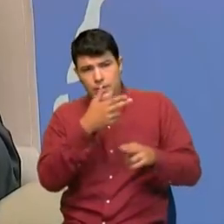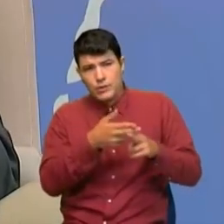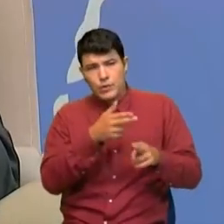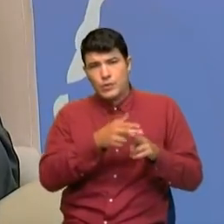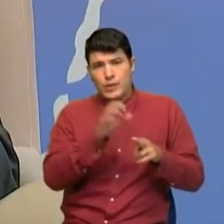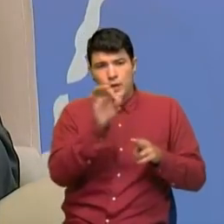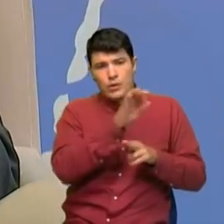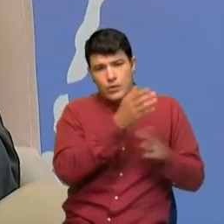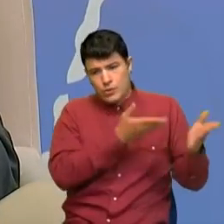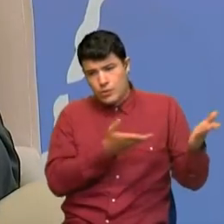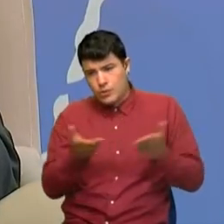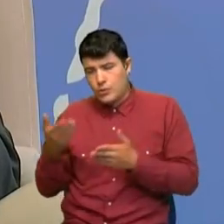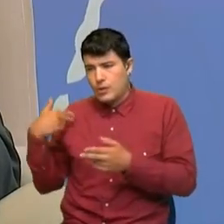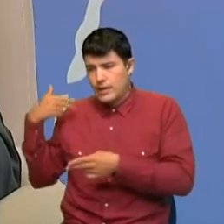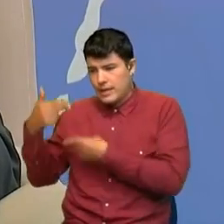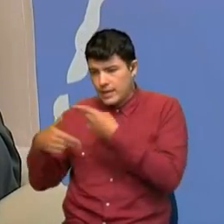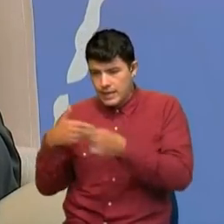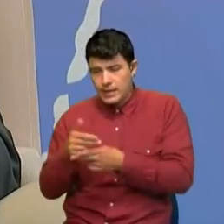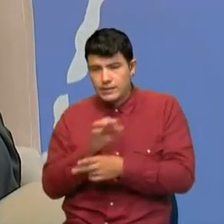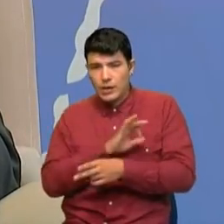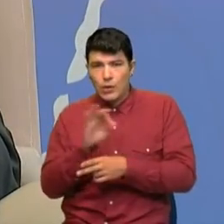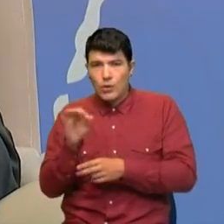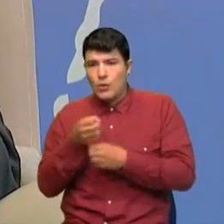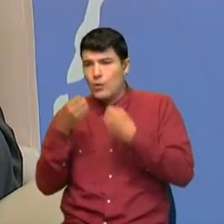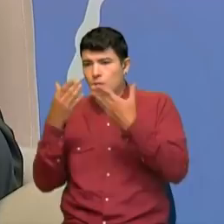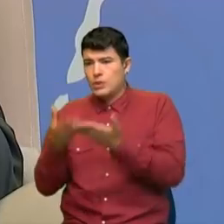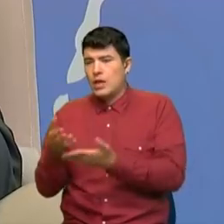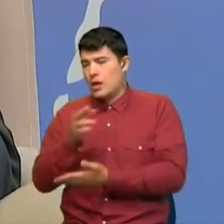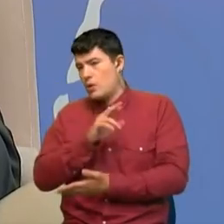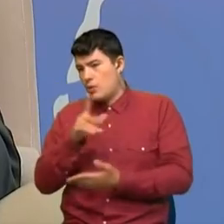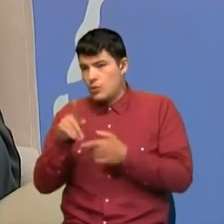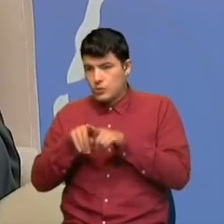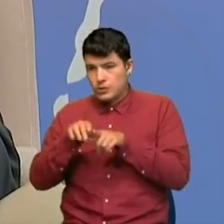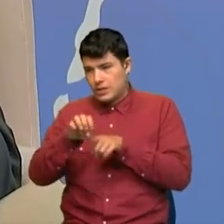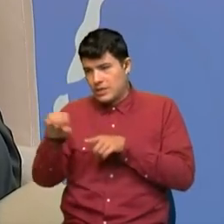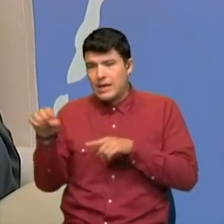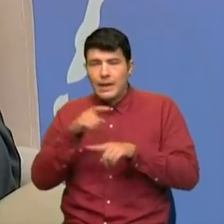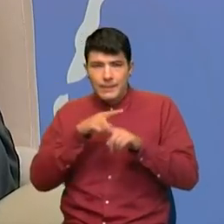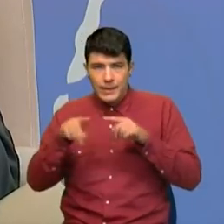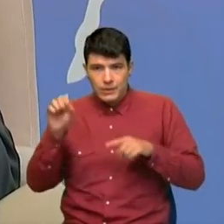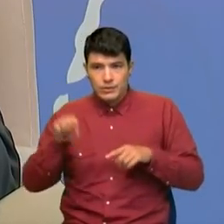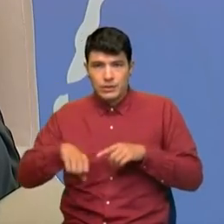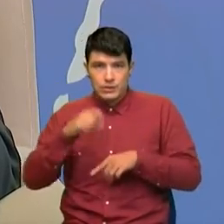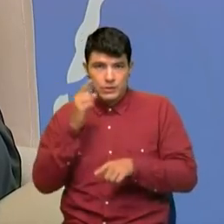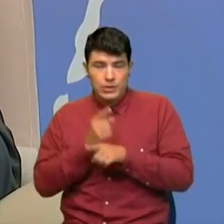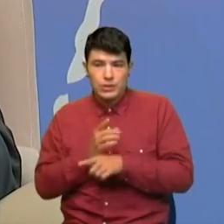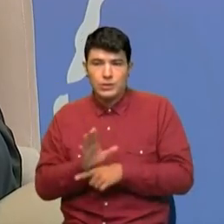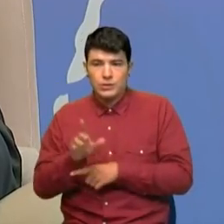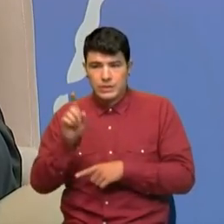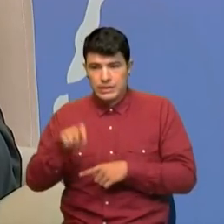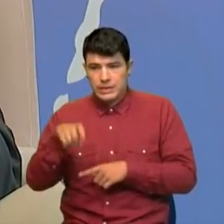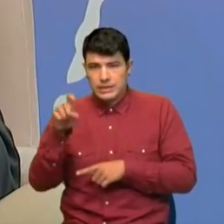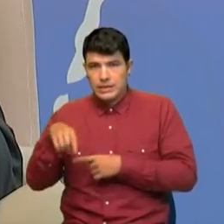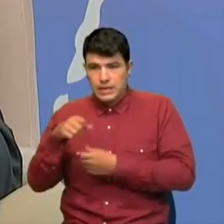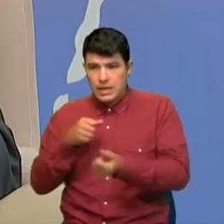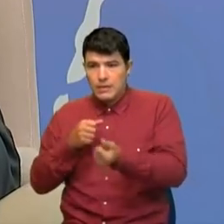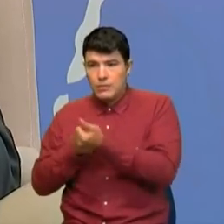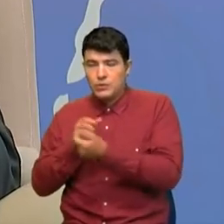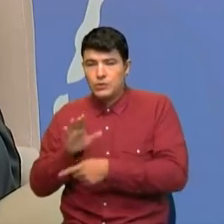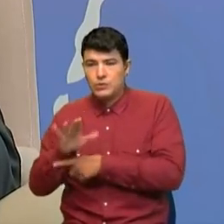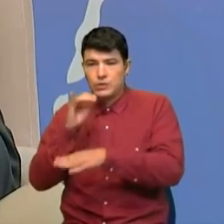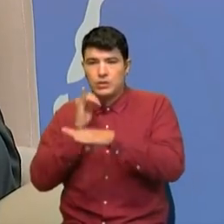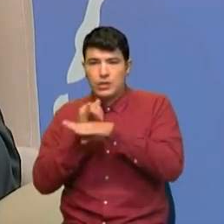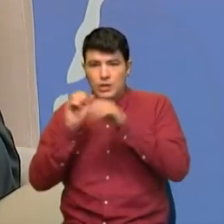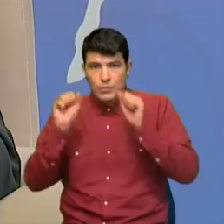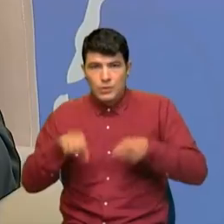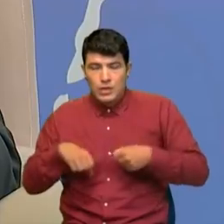recibirlo como herencia, si darlo a los otros hermanos. Pero entonces sí se requiere en este sentido de un apoyo por parte de estas instituciones para que puedan solucionar